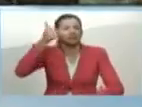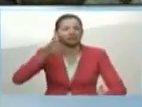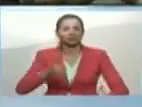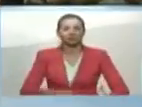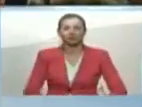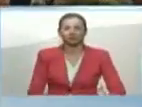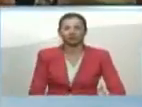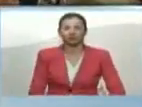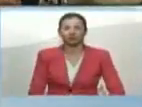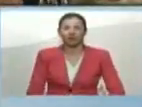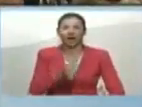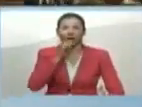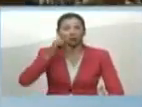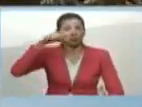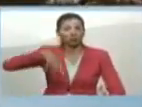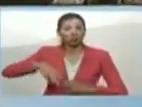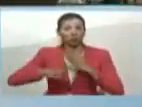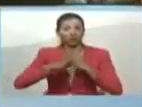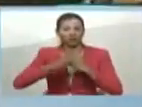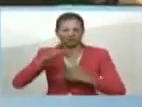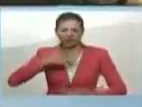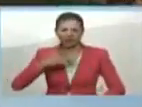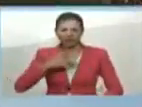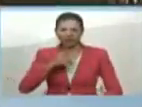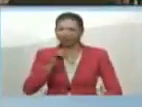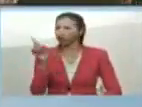¿Está cayendo el agüita todavía?